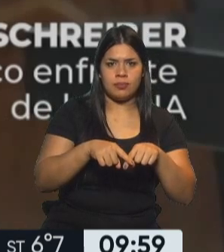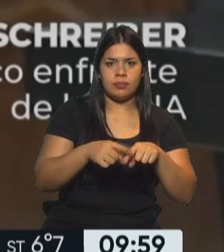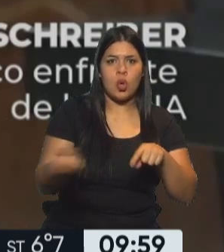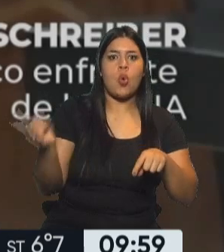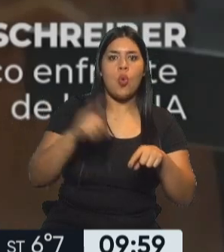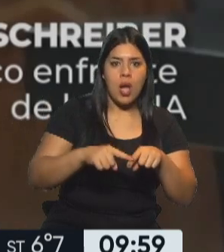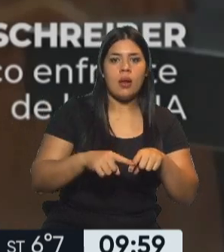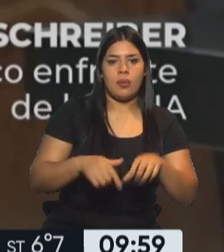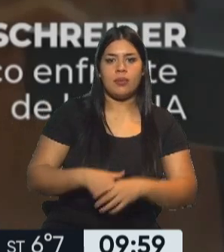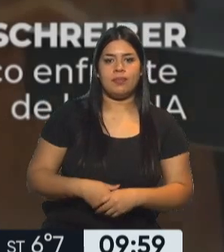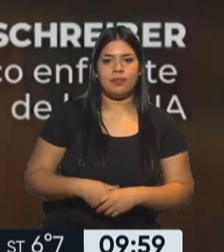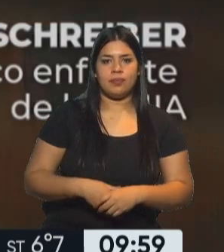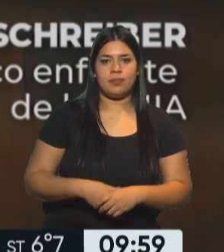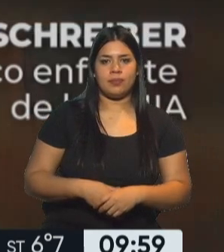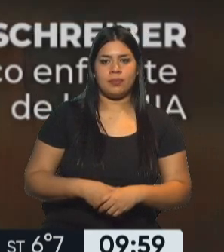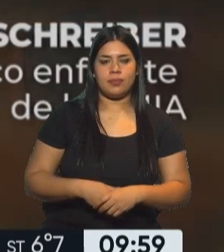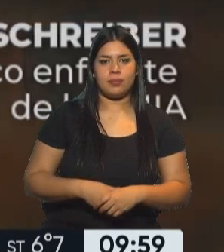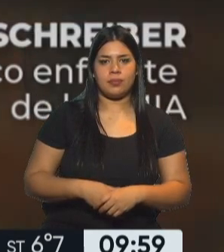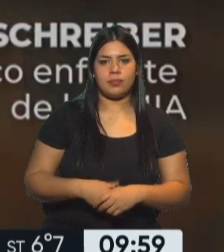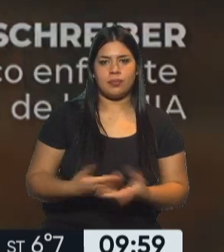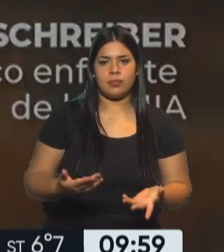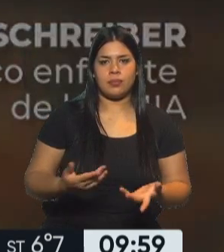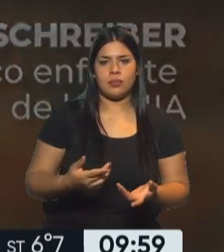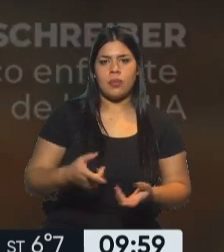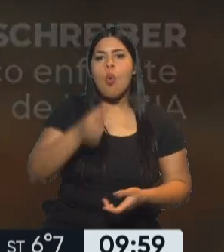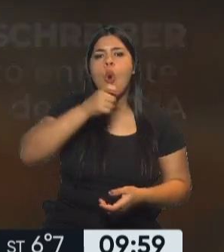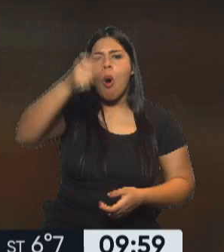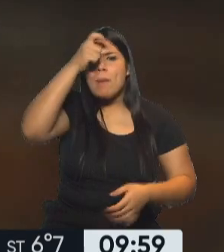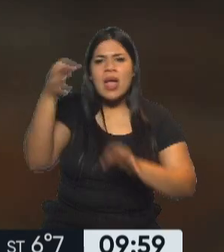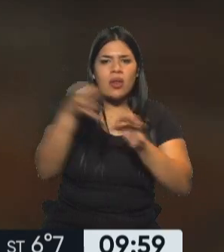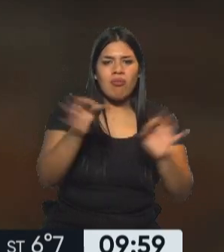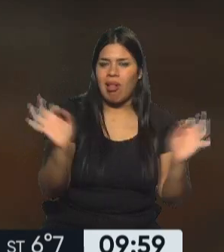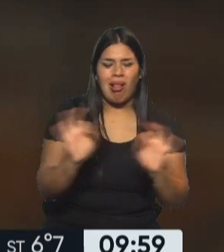hasta abajo, él hasta abajo. No habían llegado los bomberos todavía, ni nada.